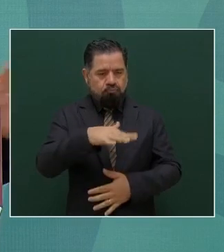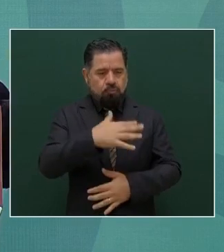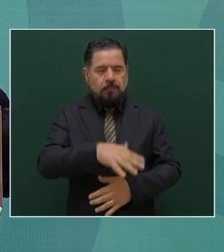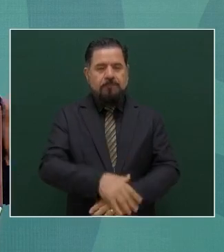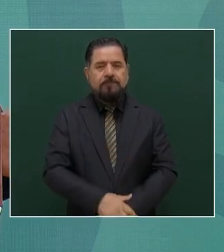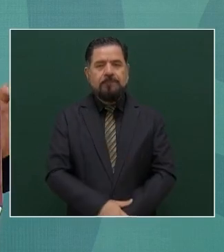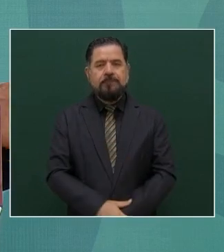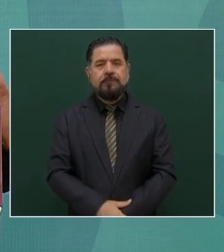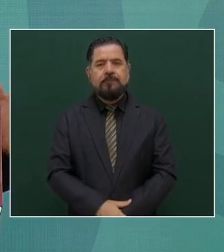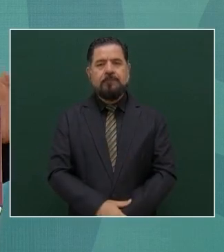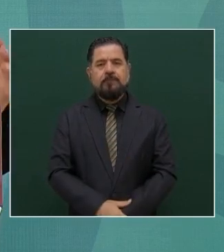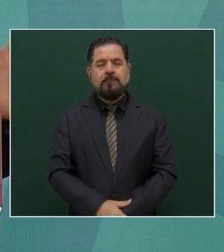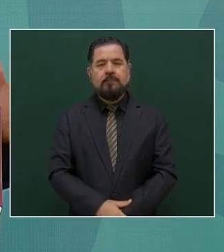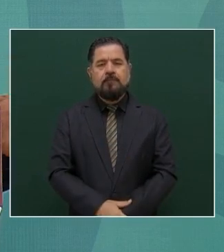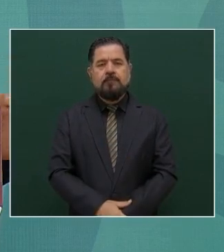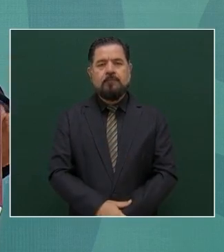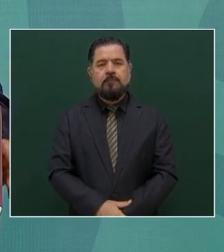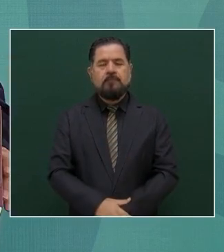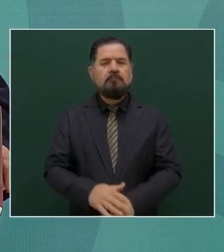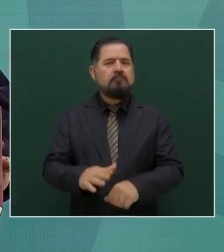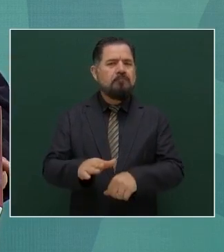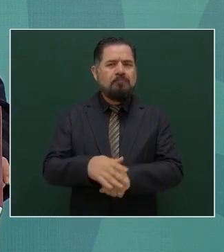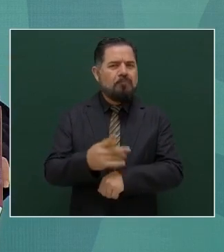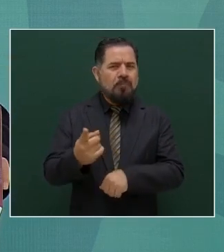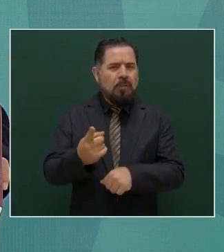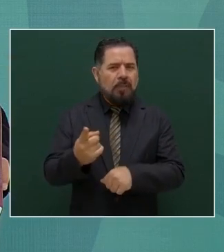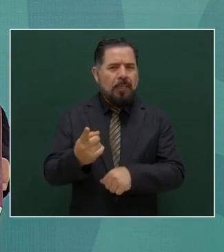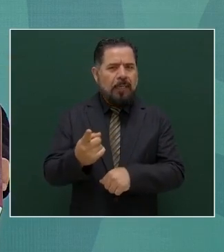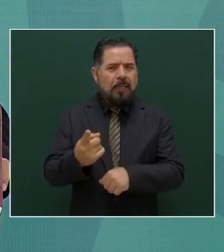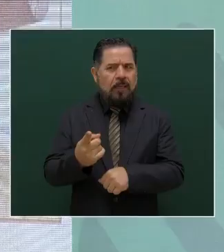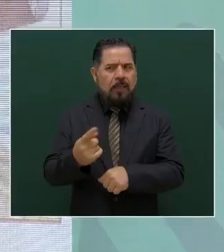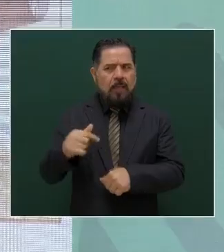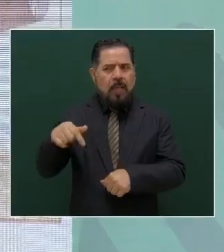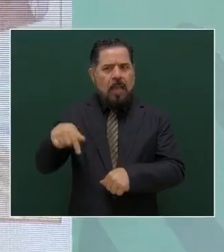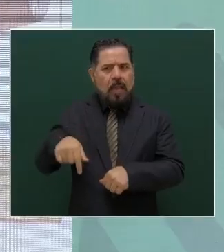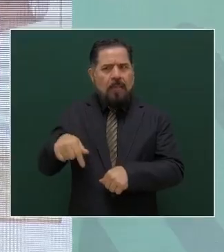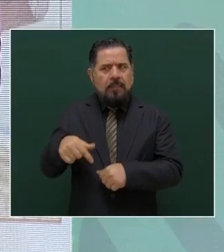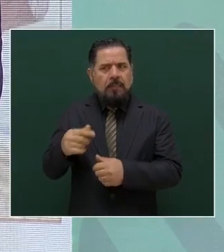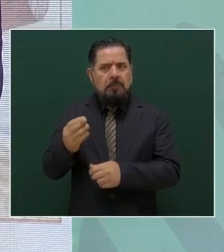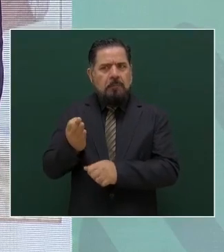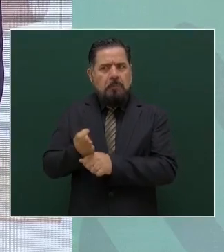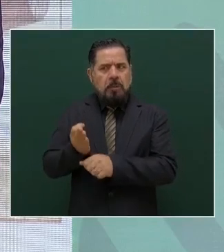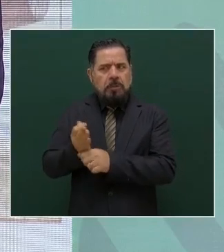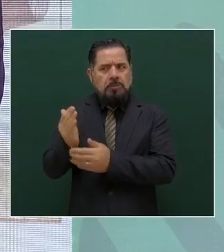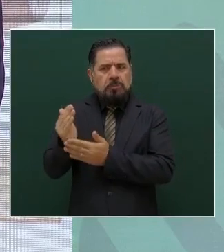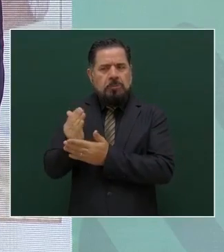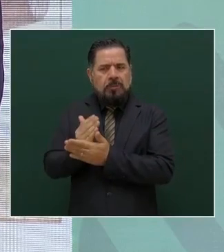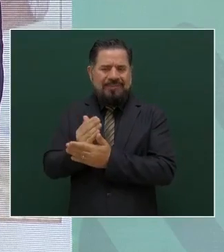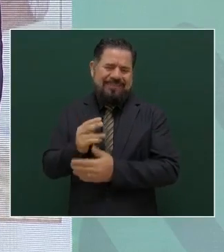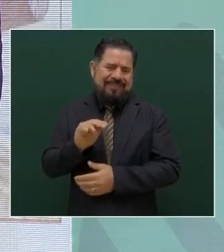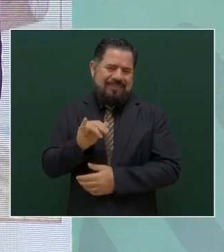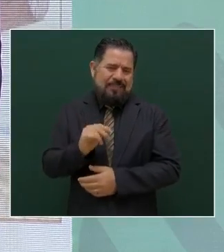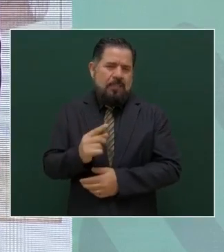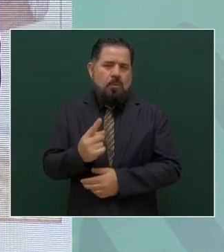¿Por qué no hubo tantas desgracias? Desde luego, uno que pierda la vida duele,